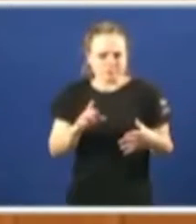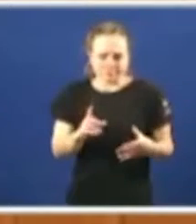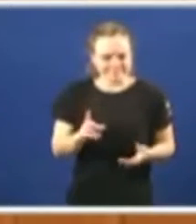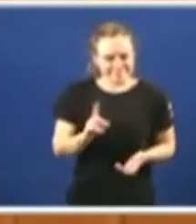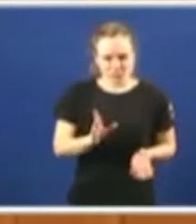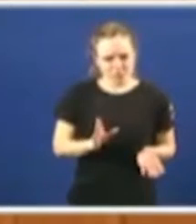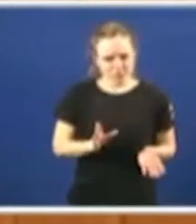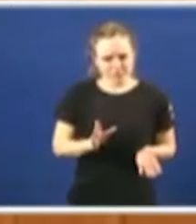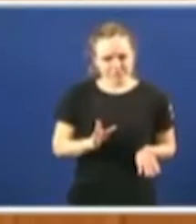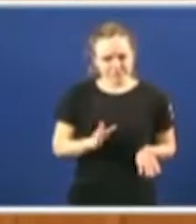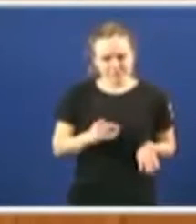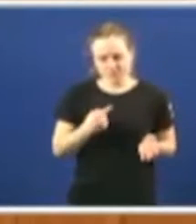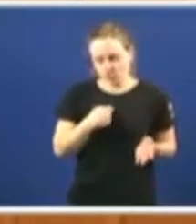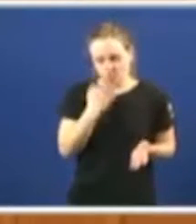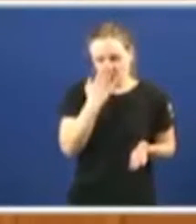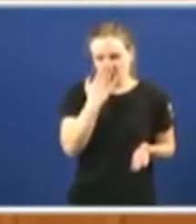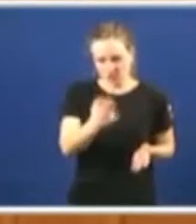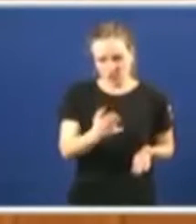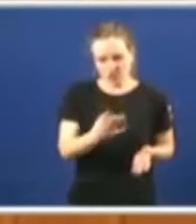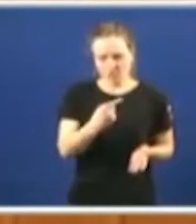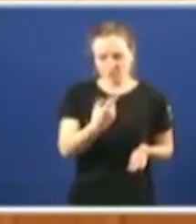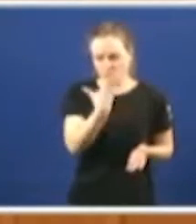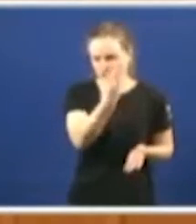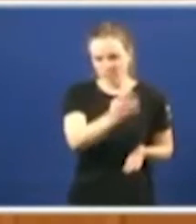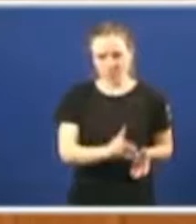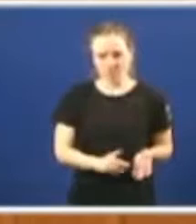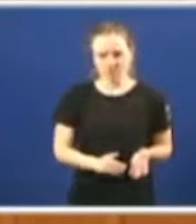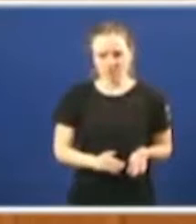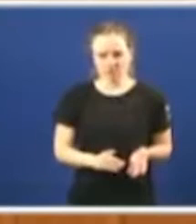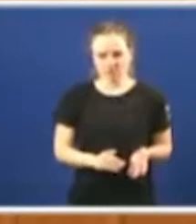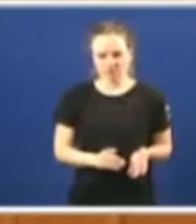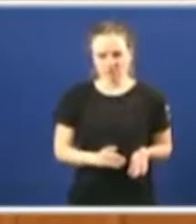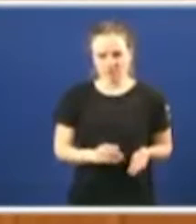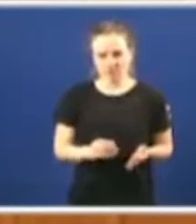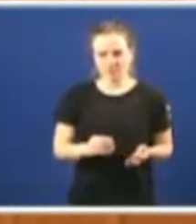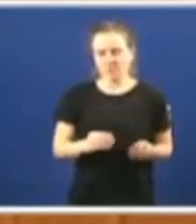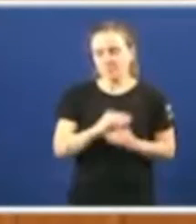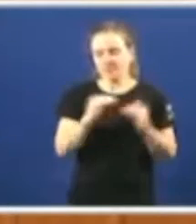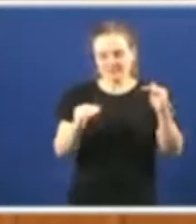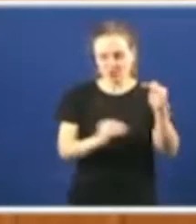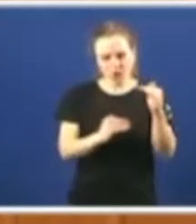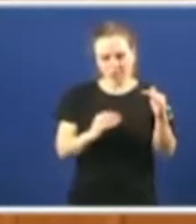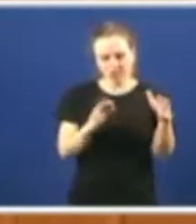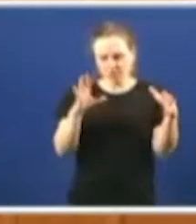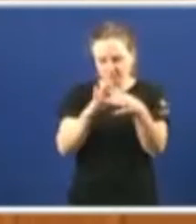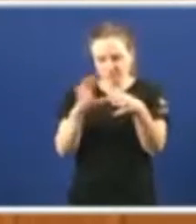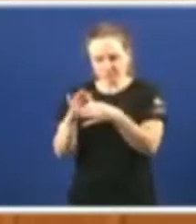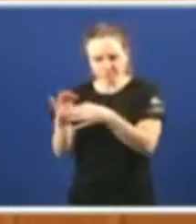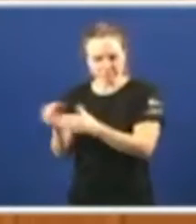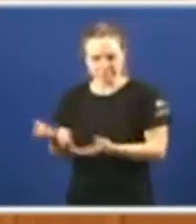que non, sinceramente, non entenden a vinculación existente entre as desigualdades. Non se pode facer esa